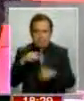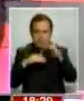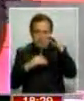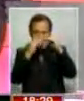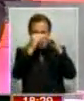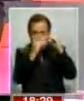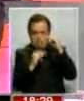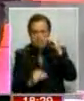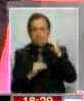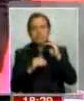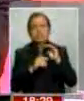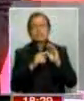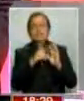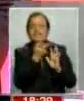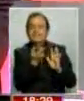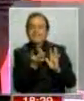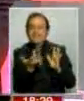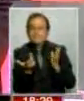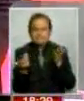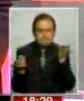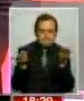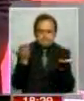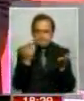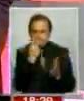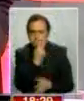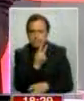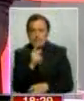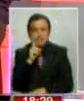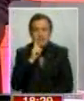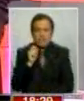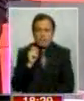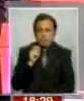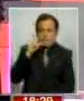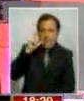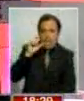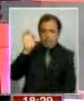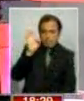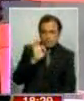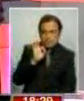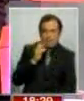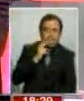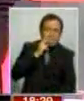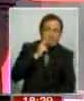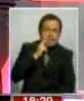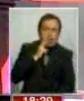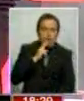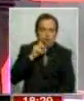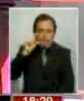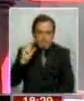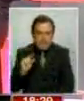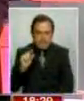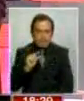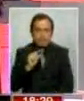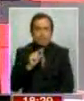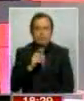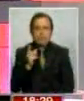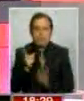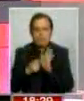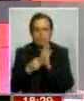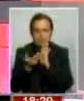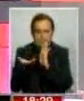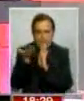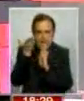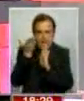hay traslapes. Efectivamente, claramente, el que tiene menos alcohol va a tener un tipo, digamos, de aumento y el que tiene